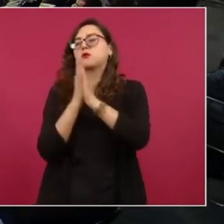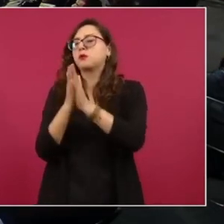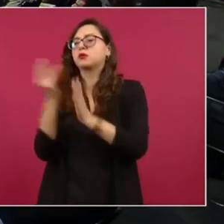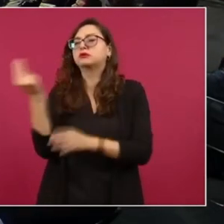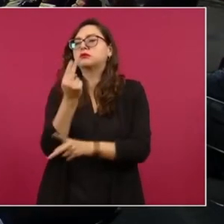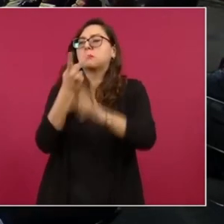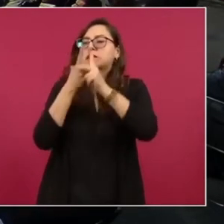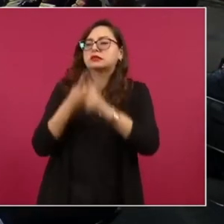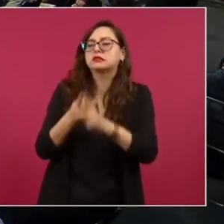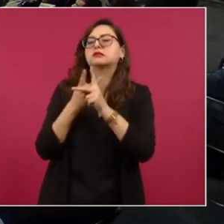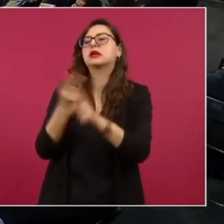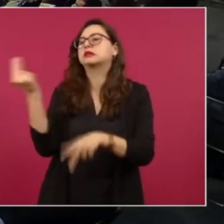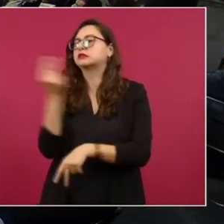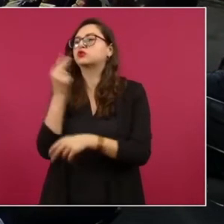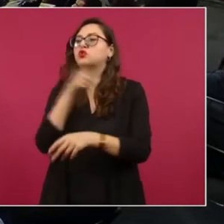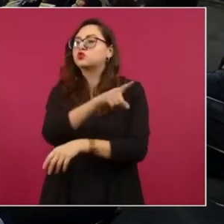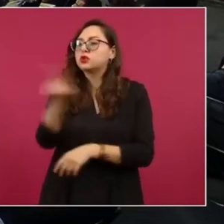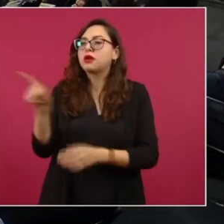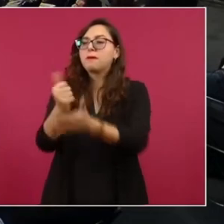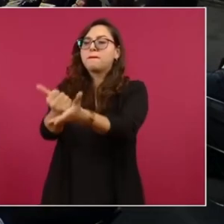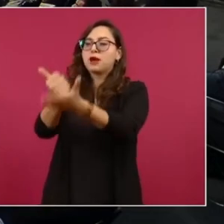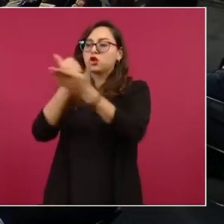yo,